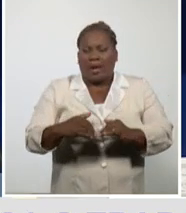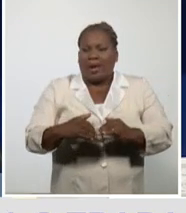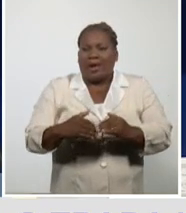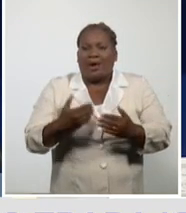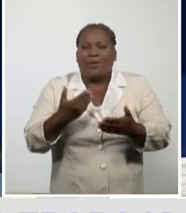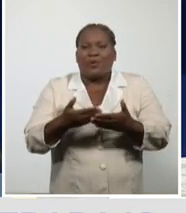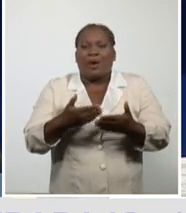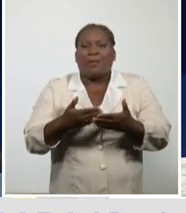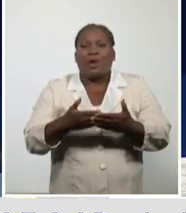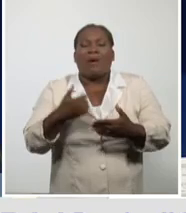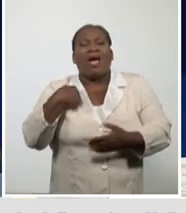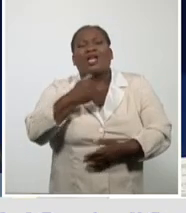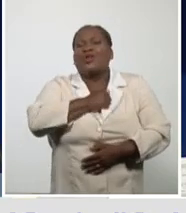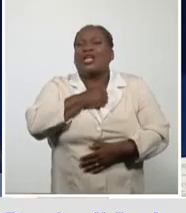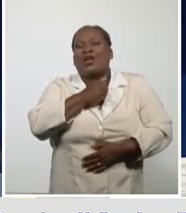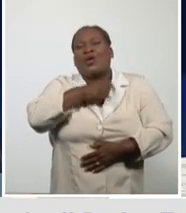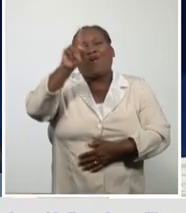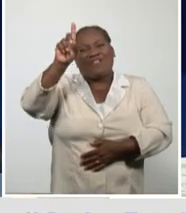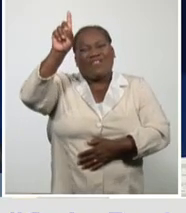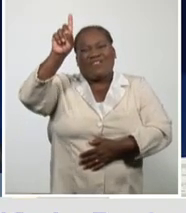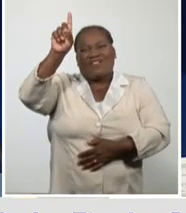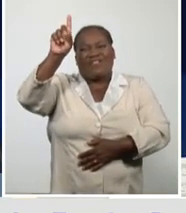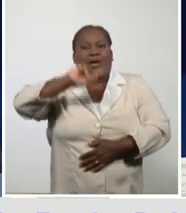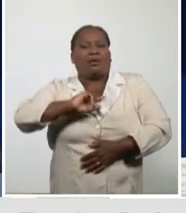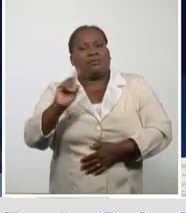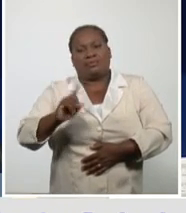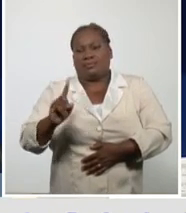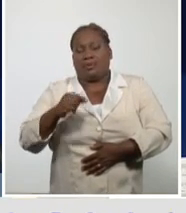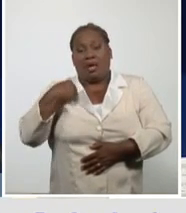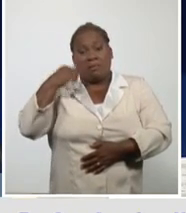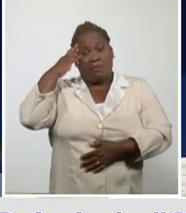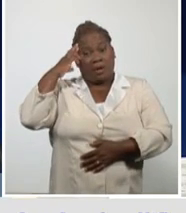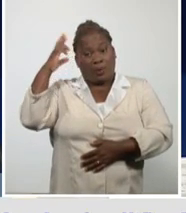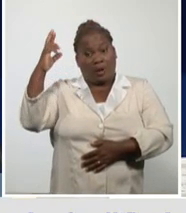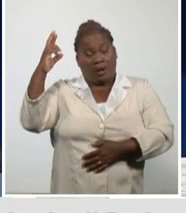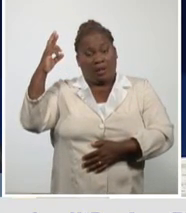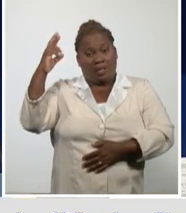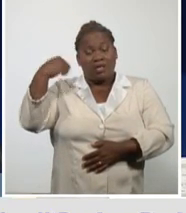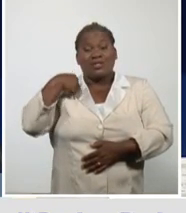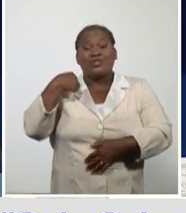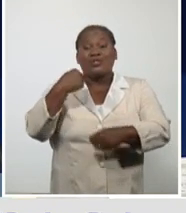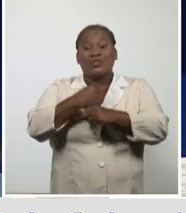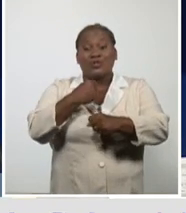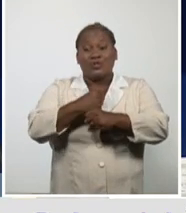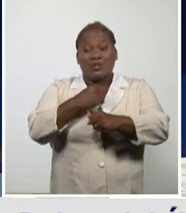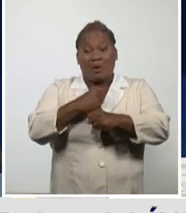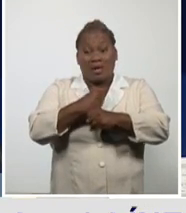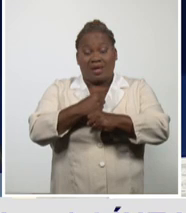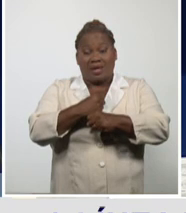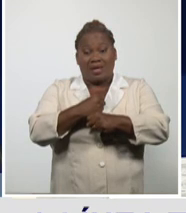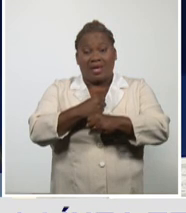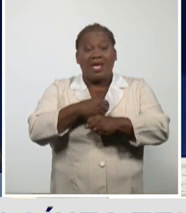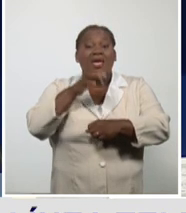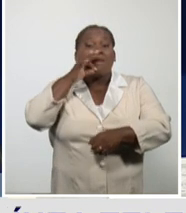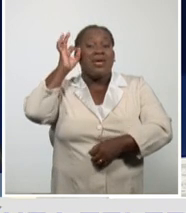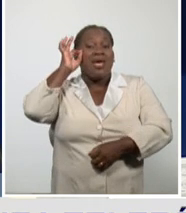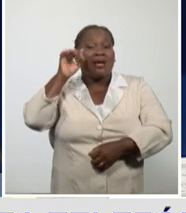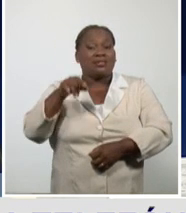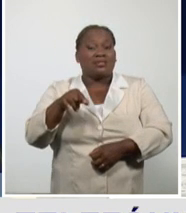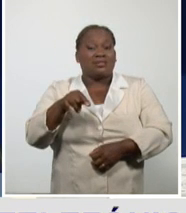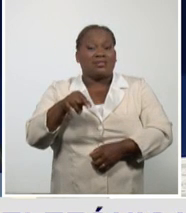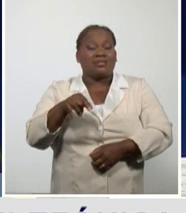no, yo quiero hacerme la prueba como tal. A mí me recuerda a veces, claro, yo trabajé en SIDA un tiempo, ¿no? Y